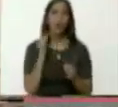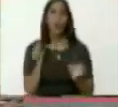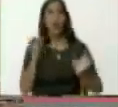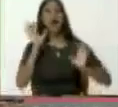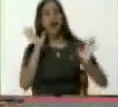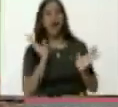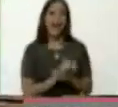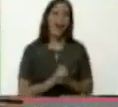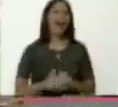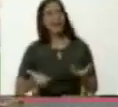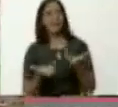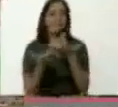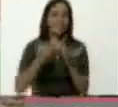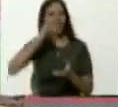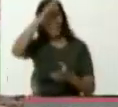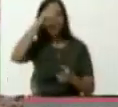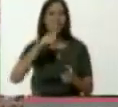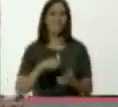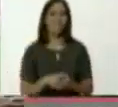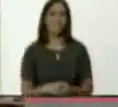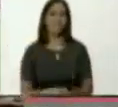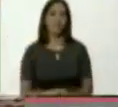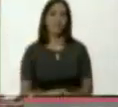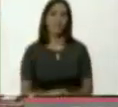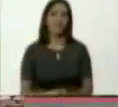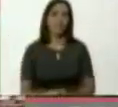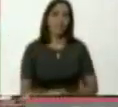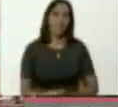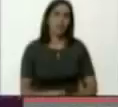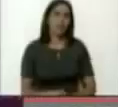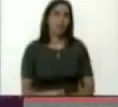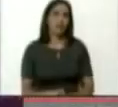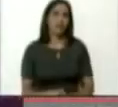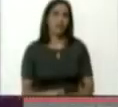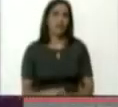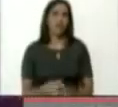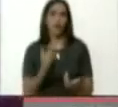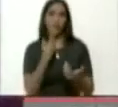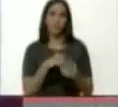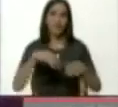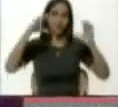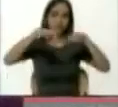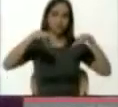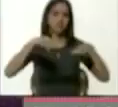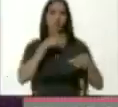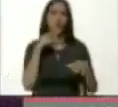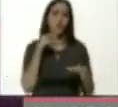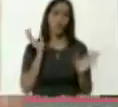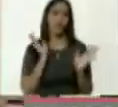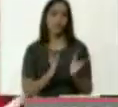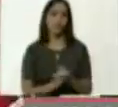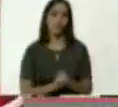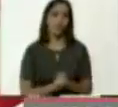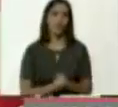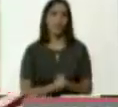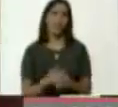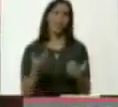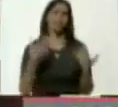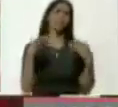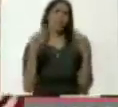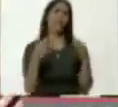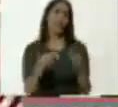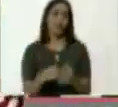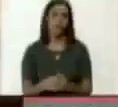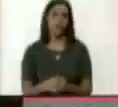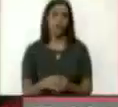¡ah, el incendio del Amazonas! Pues. Claro. Es como además, decir el palo de agua que cae en octubre. Ajá, el palo de agua que cae en octubre. No, ajá. Eso, ellos